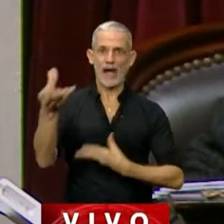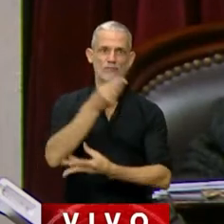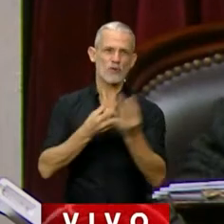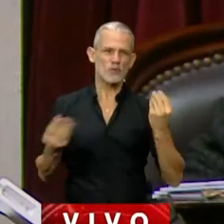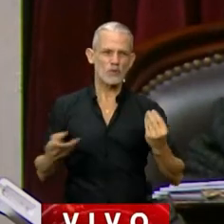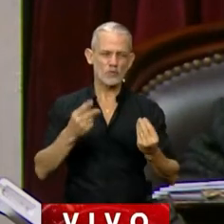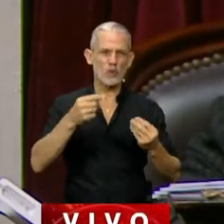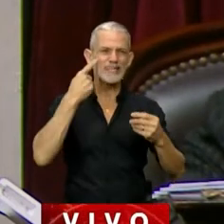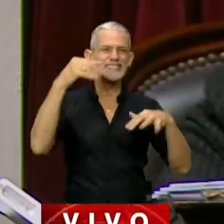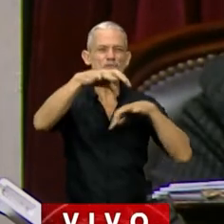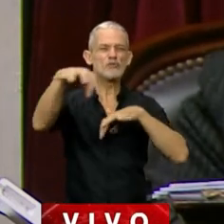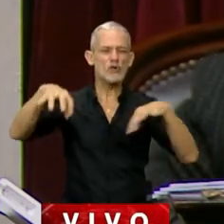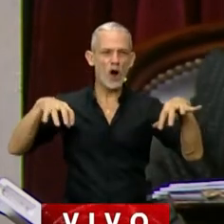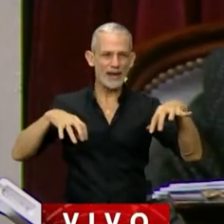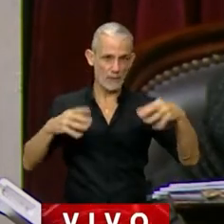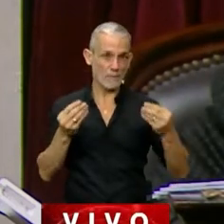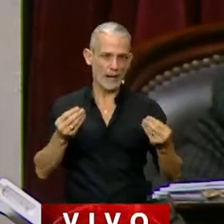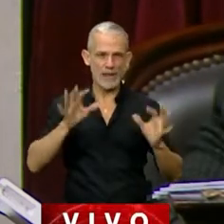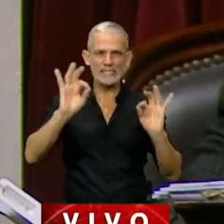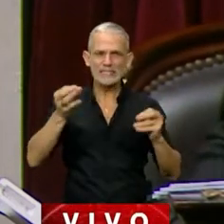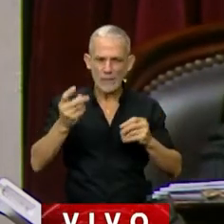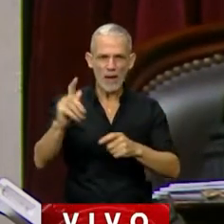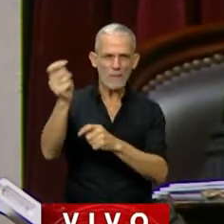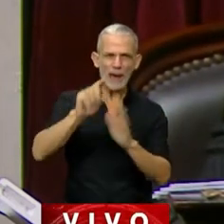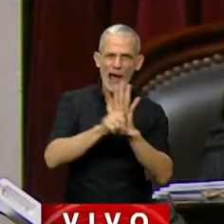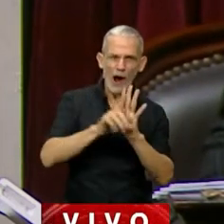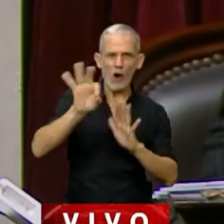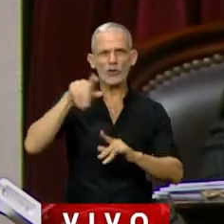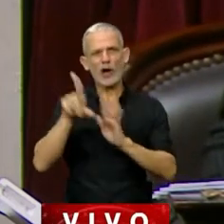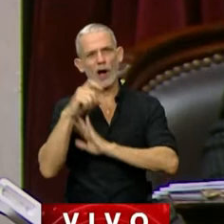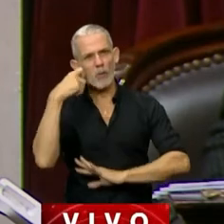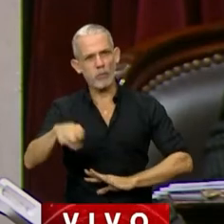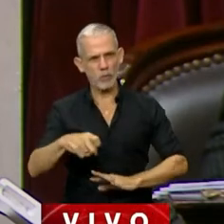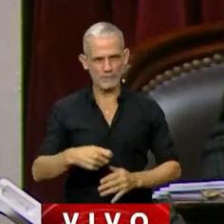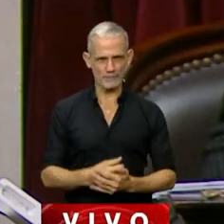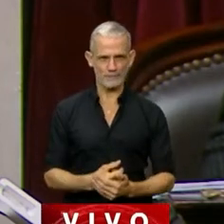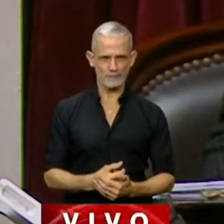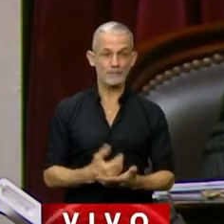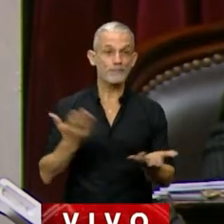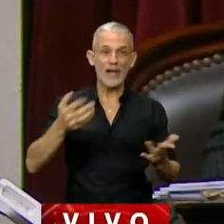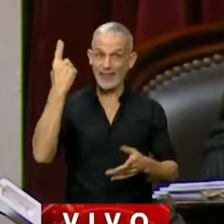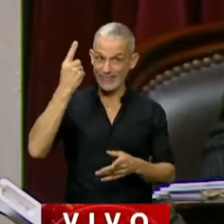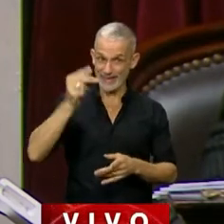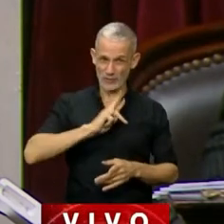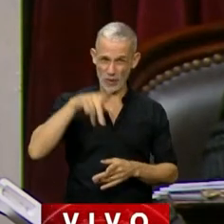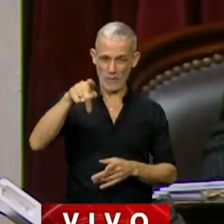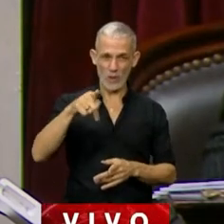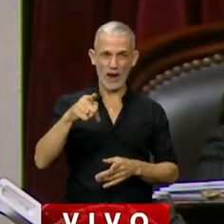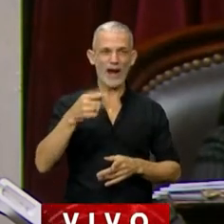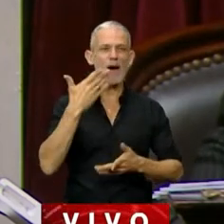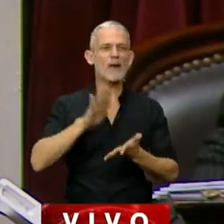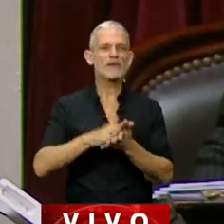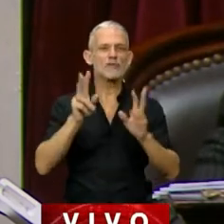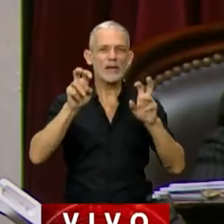cooperación interinstitucional para distinguir quiénes pescan legal o ilegalmente. La directora